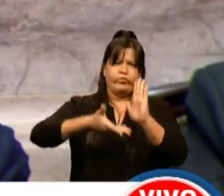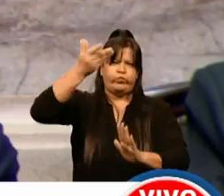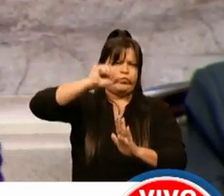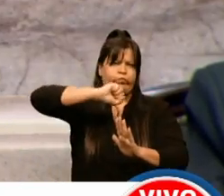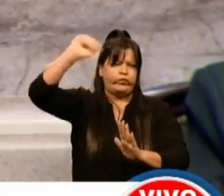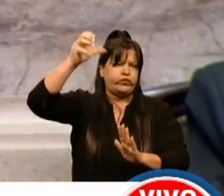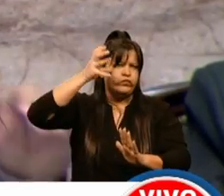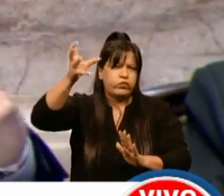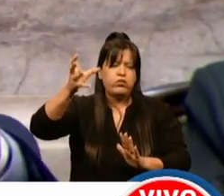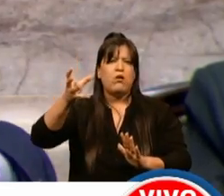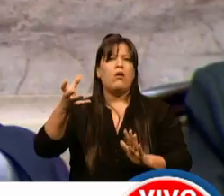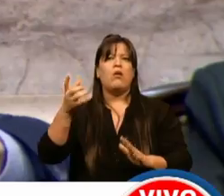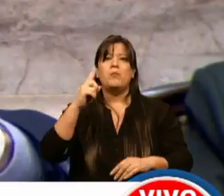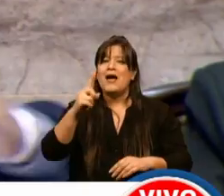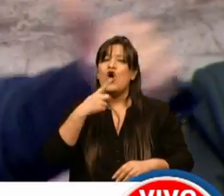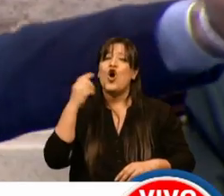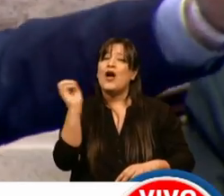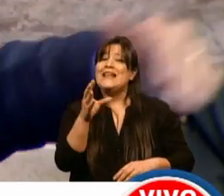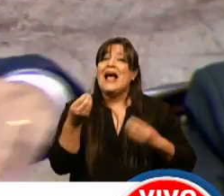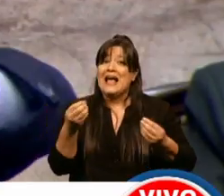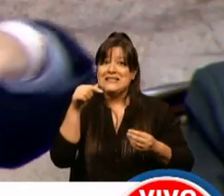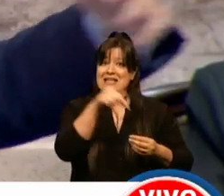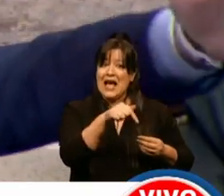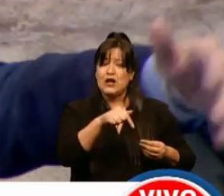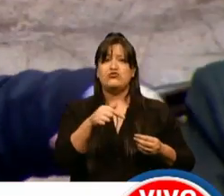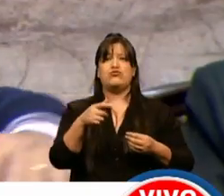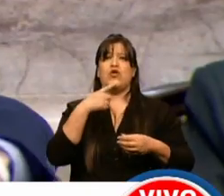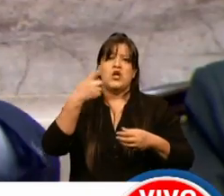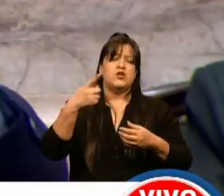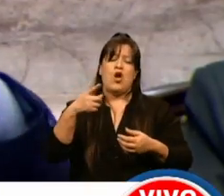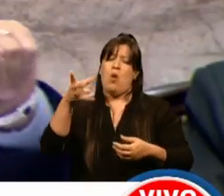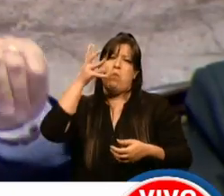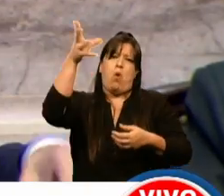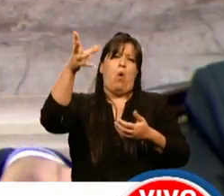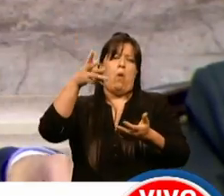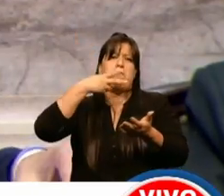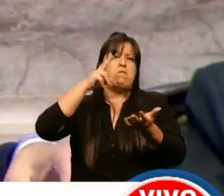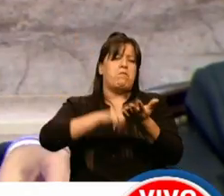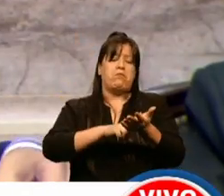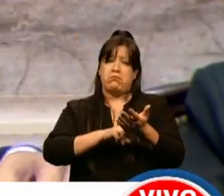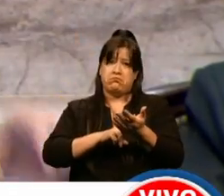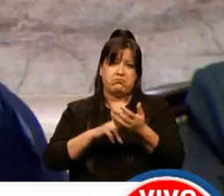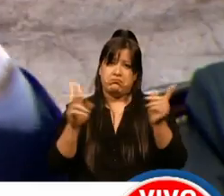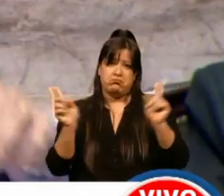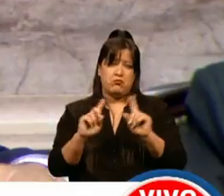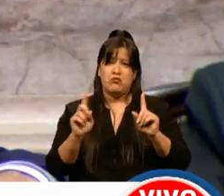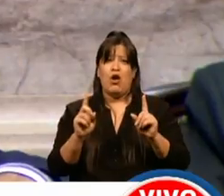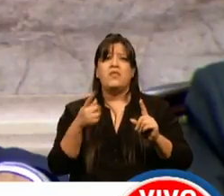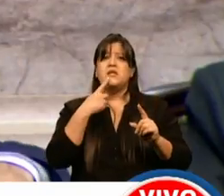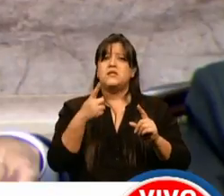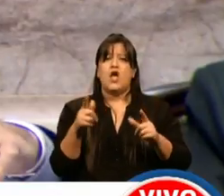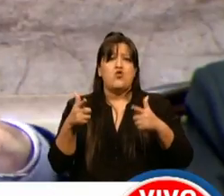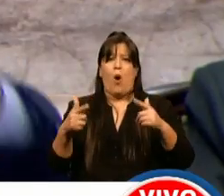acá la crítica este que esto es un beneficio un subsidio indiscriminado no no hay sintonía